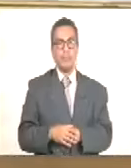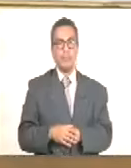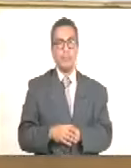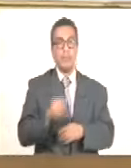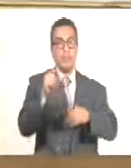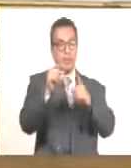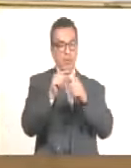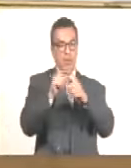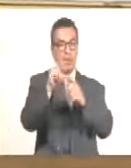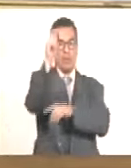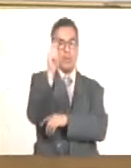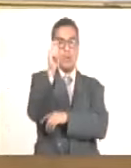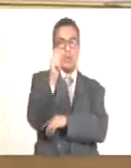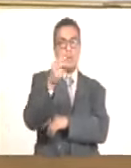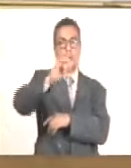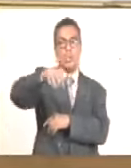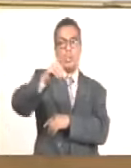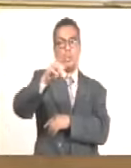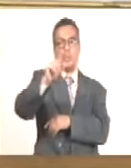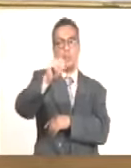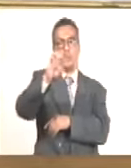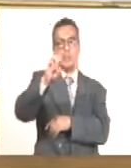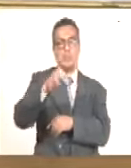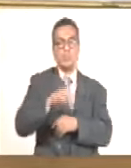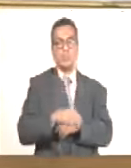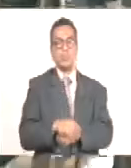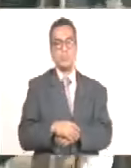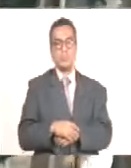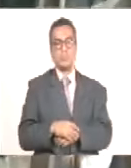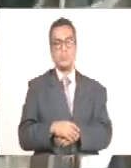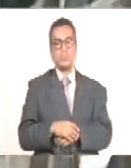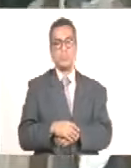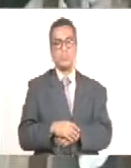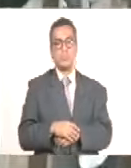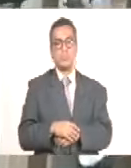Derecho de palabra al diputado José Gregorio Correa.